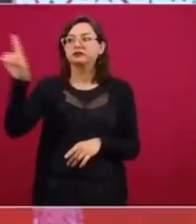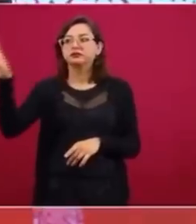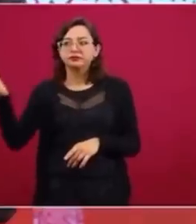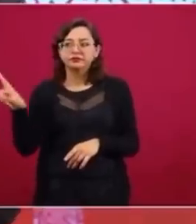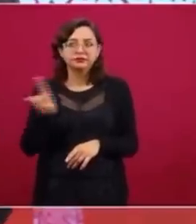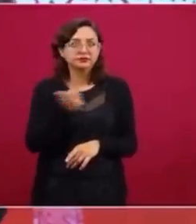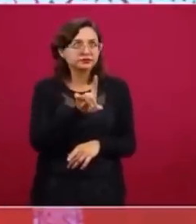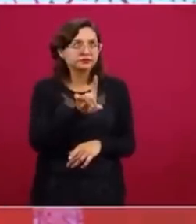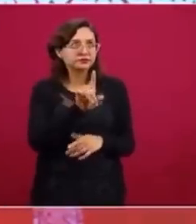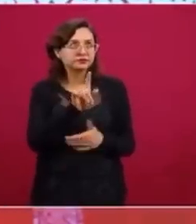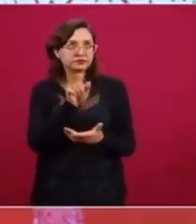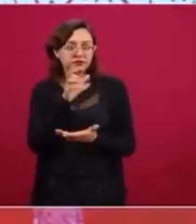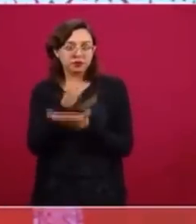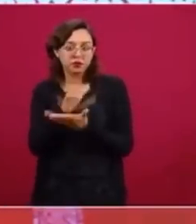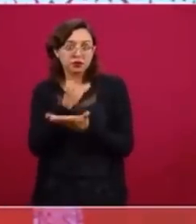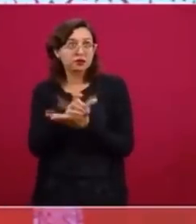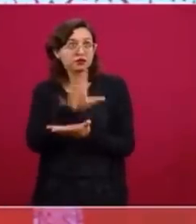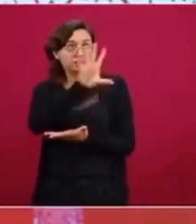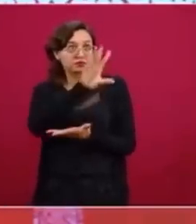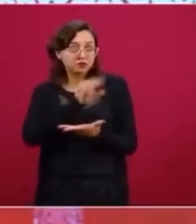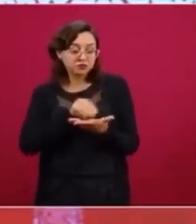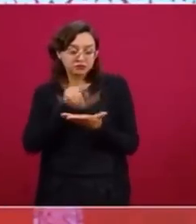y copian